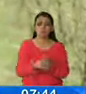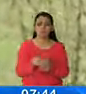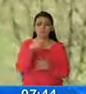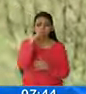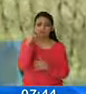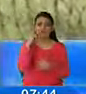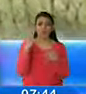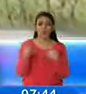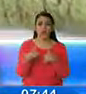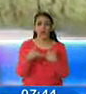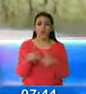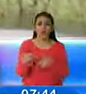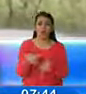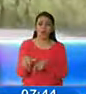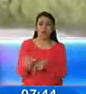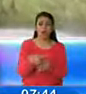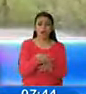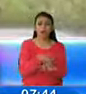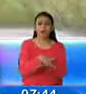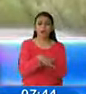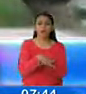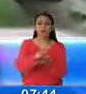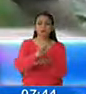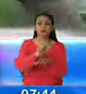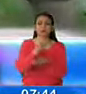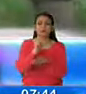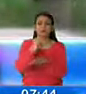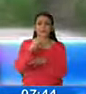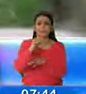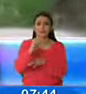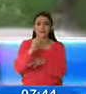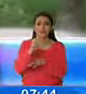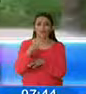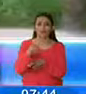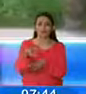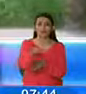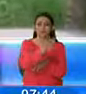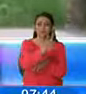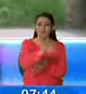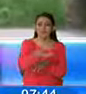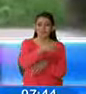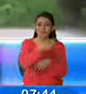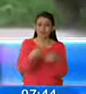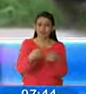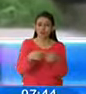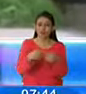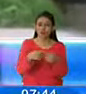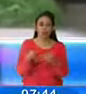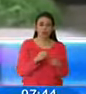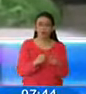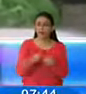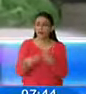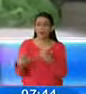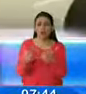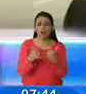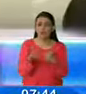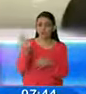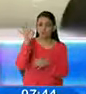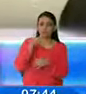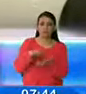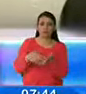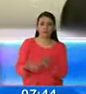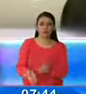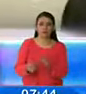que jugaban al borde de la quebrada del río San Pedro en el sector La Ribera de Los Chillos alertaron el hallazgo de un cadáver.